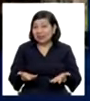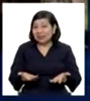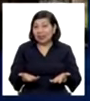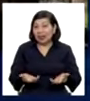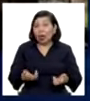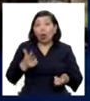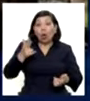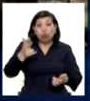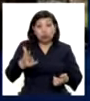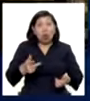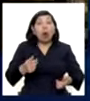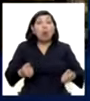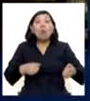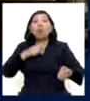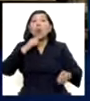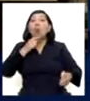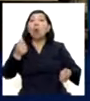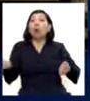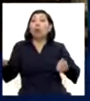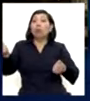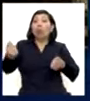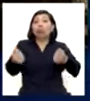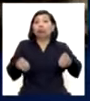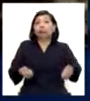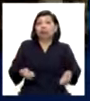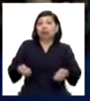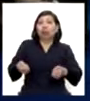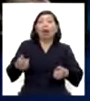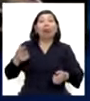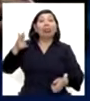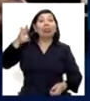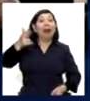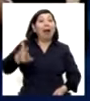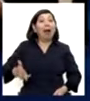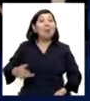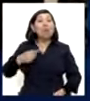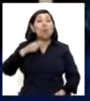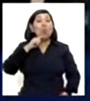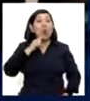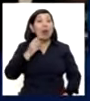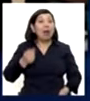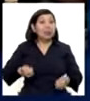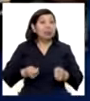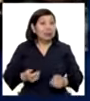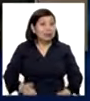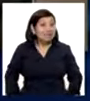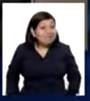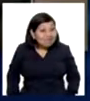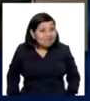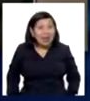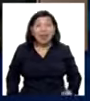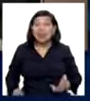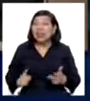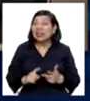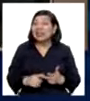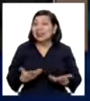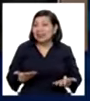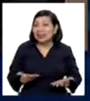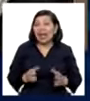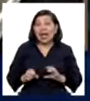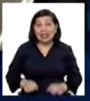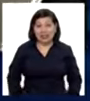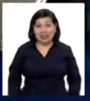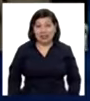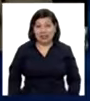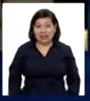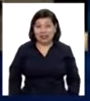vehículos de trenes, pesada. Manejo de maquinaria pesada, claro, ¿no?, de trenes. y el tercer lugar